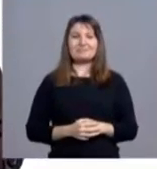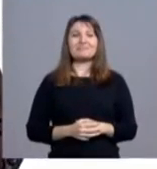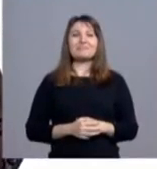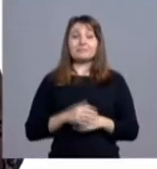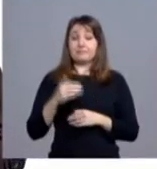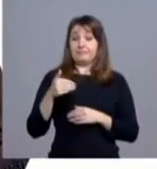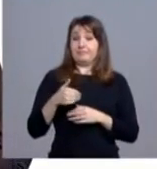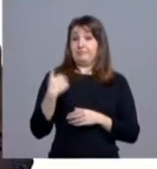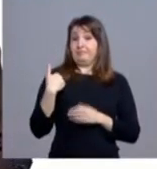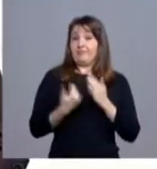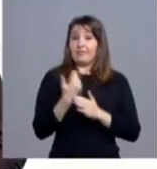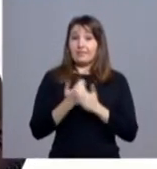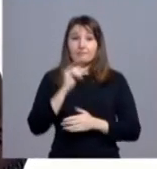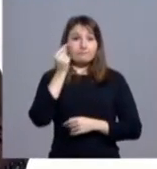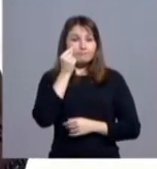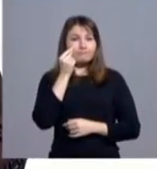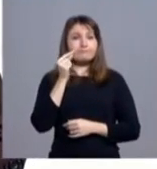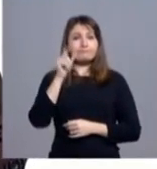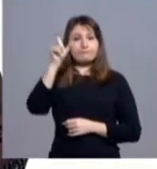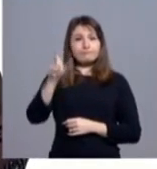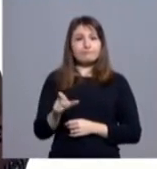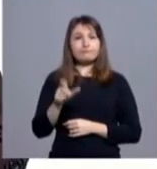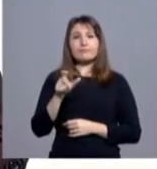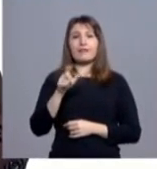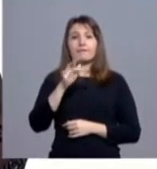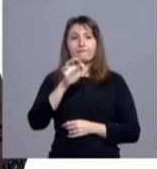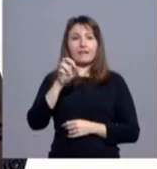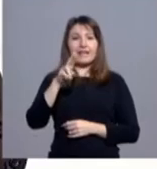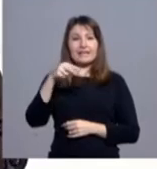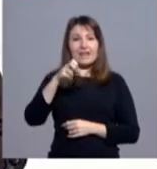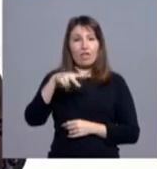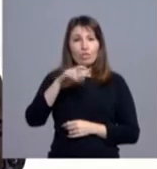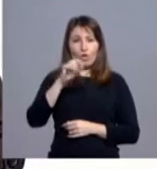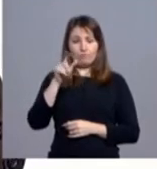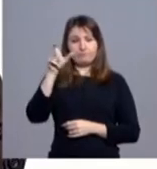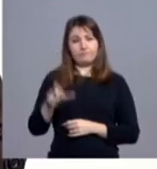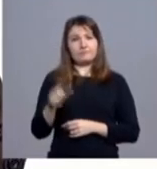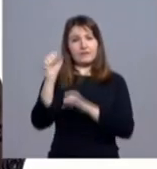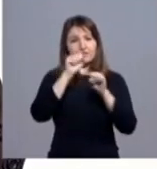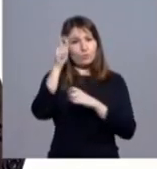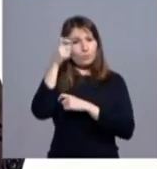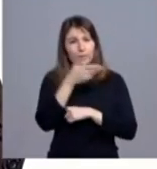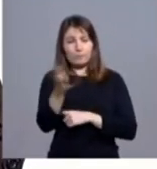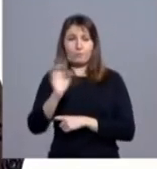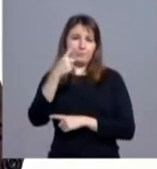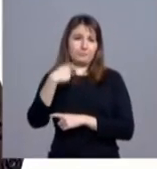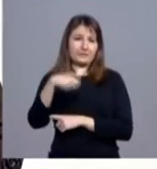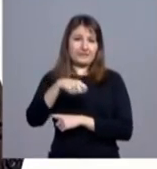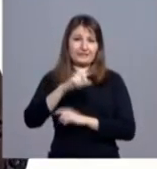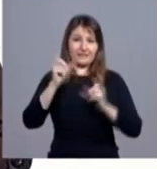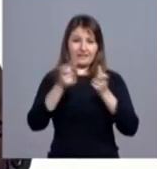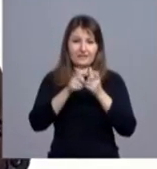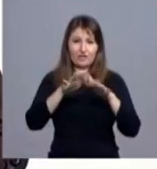Y hace unos días conocíamos la noticia del fallecimiento de Fernando Álvarez de Miranda, quien fuera defensor del pueblo y primer presidente del Congreso de la